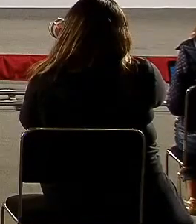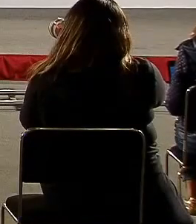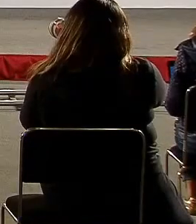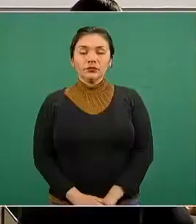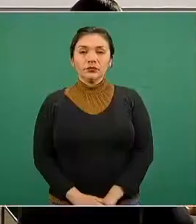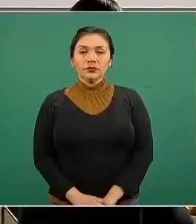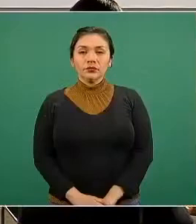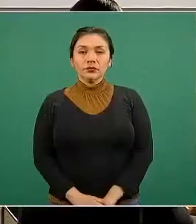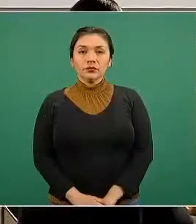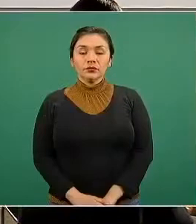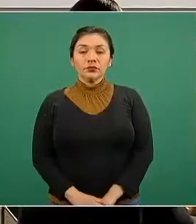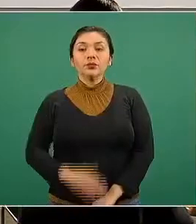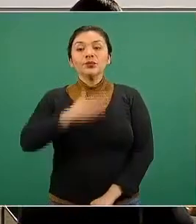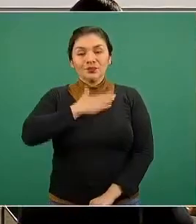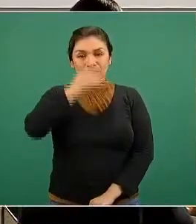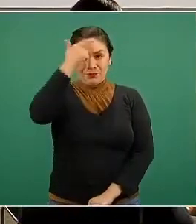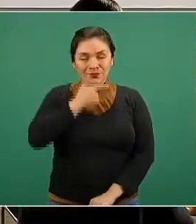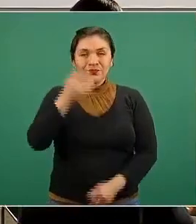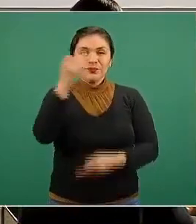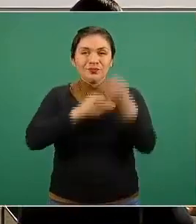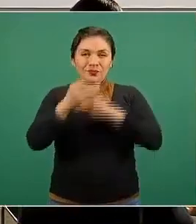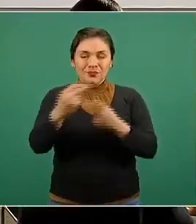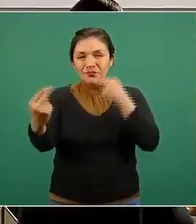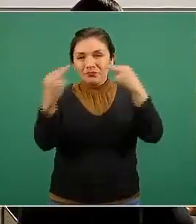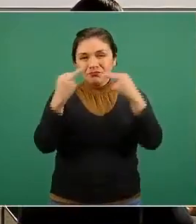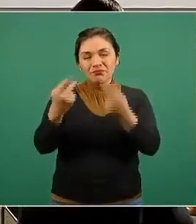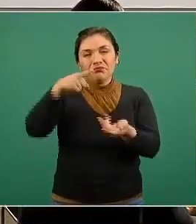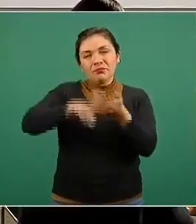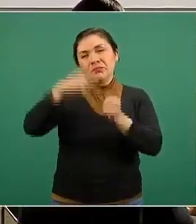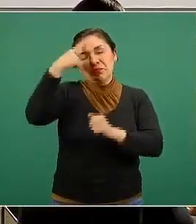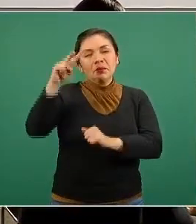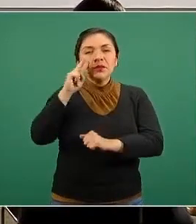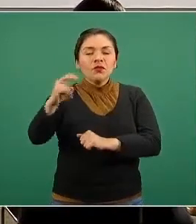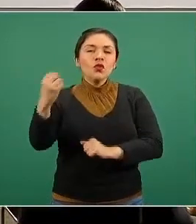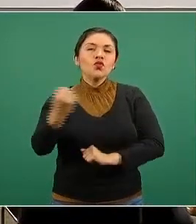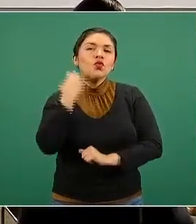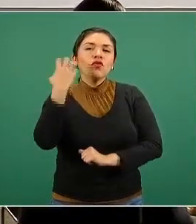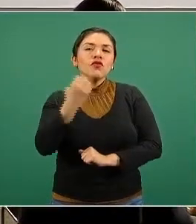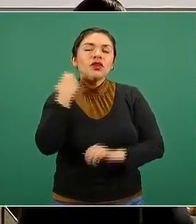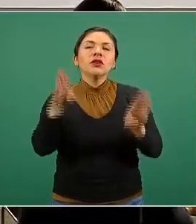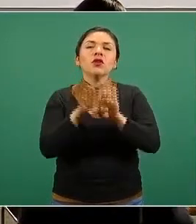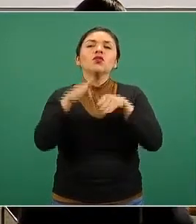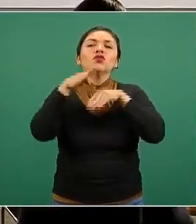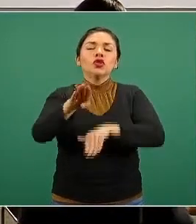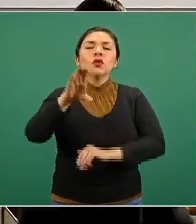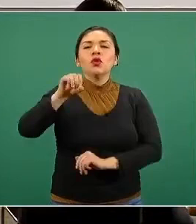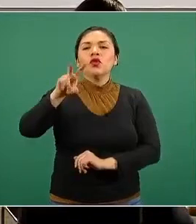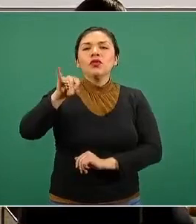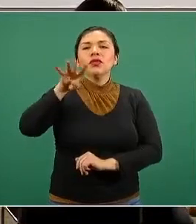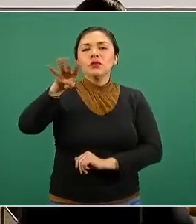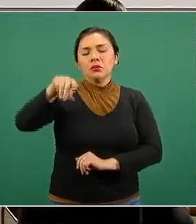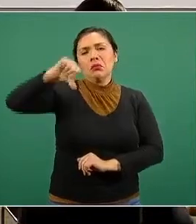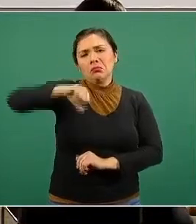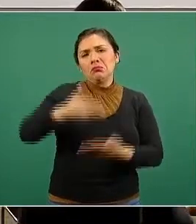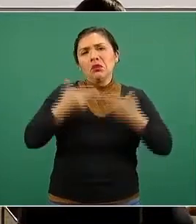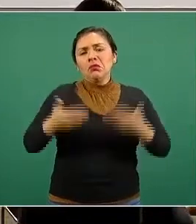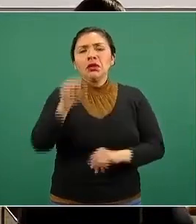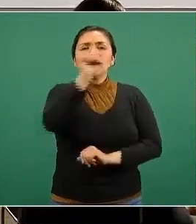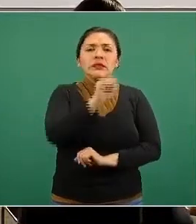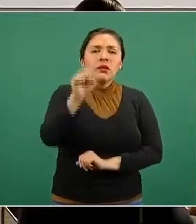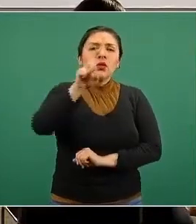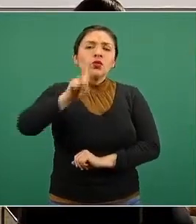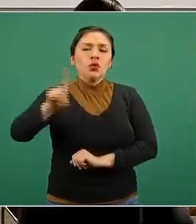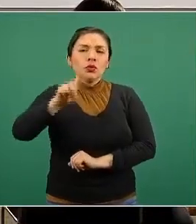en relación a la epidemia de COVID-19 en México. Estamos, es hoy domingo 10